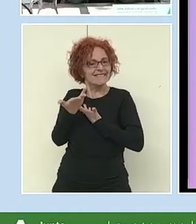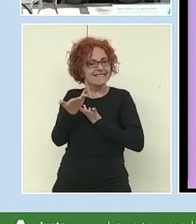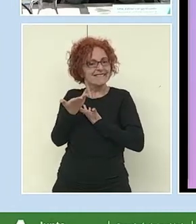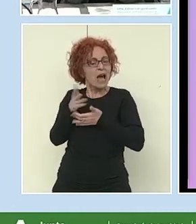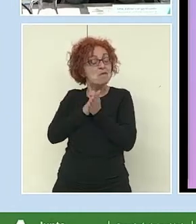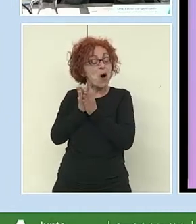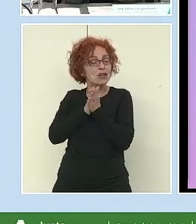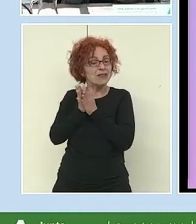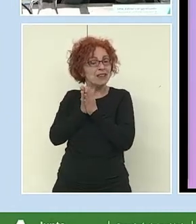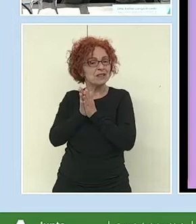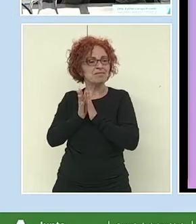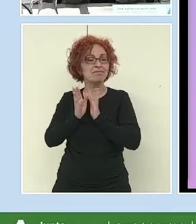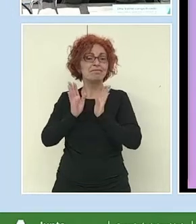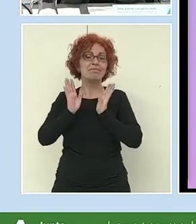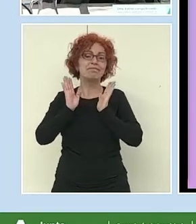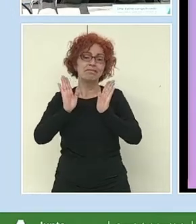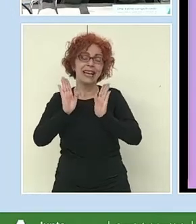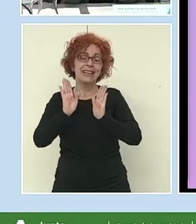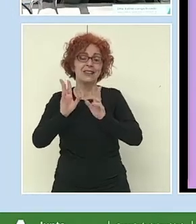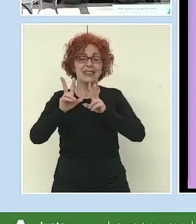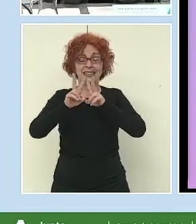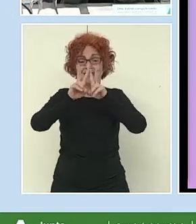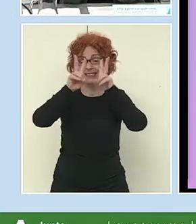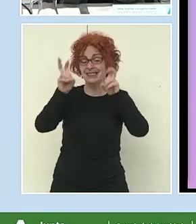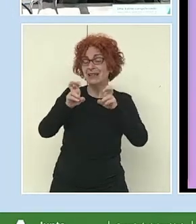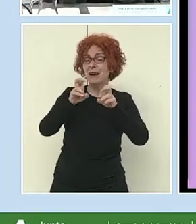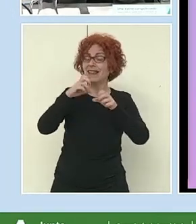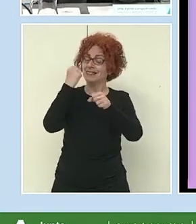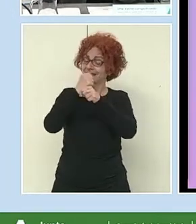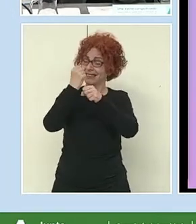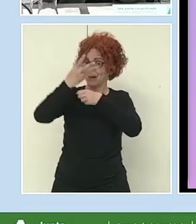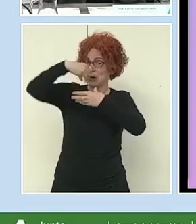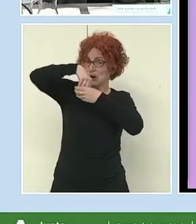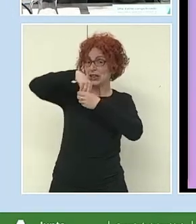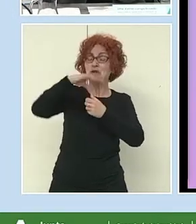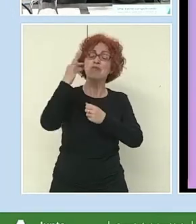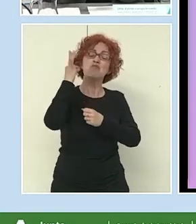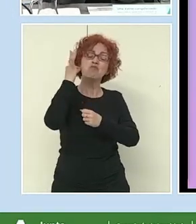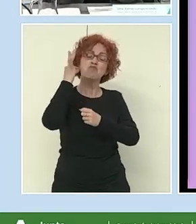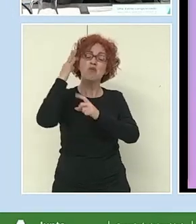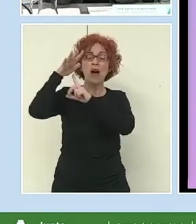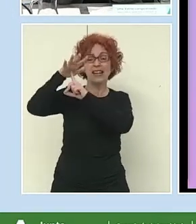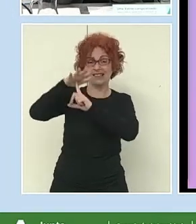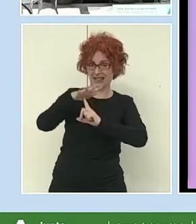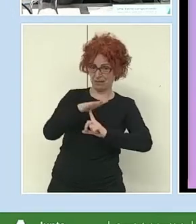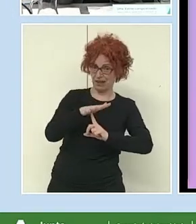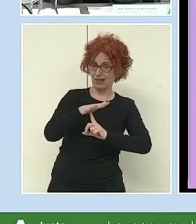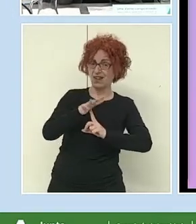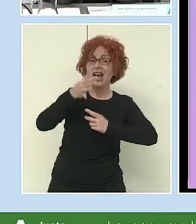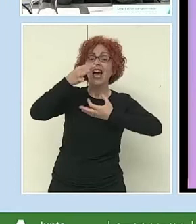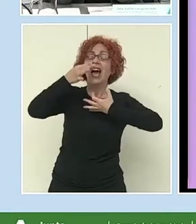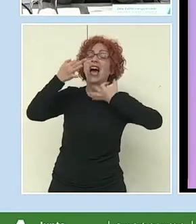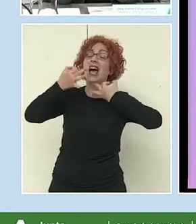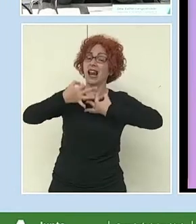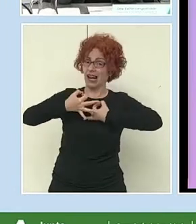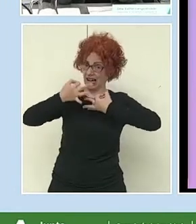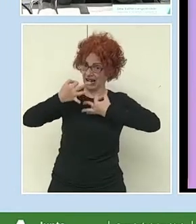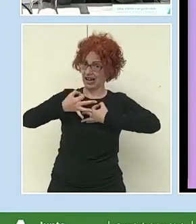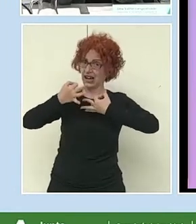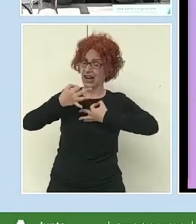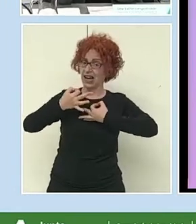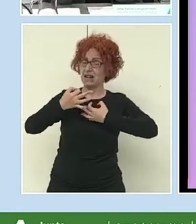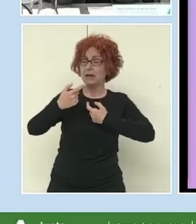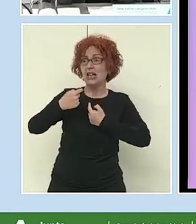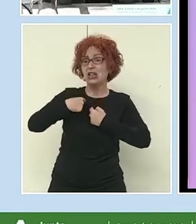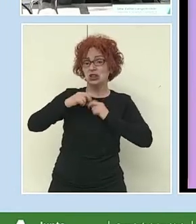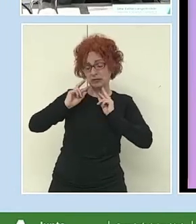el hecho del sesgo de géneros y el estereotipo de géneros, obviamente, es una realidad que no solamente en mi